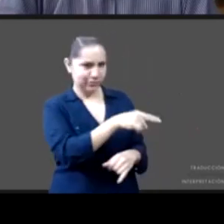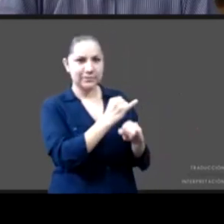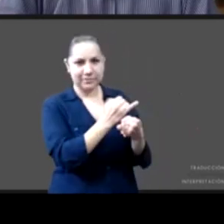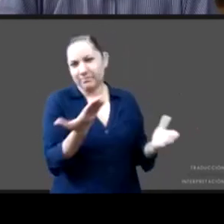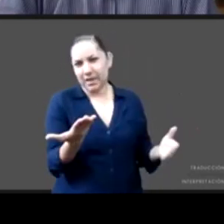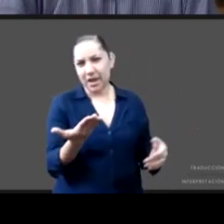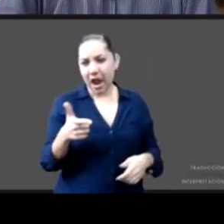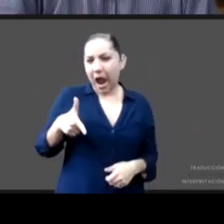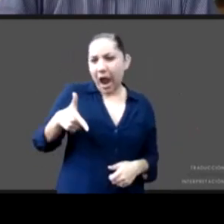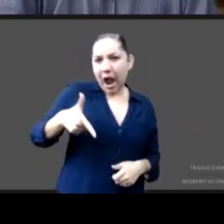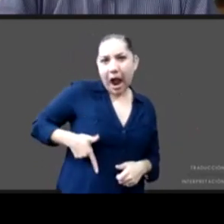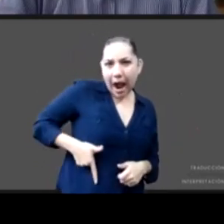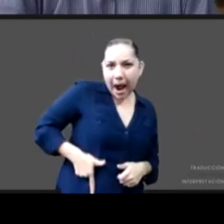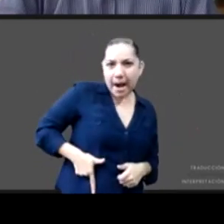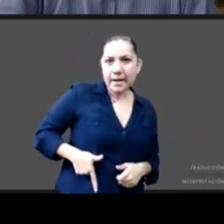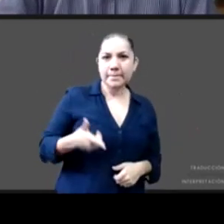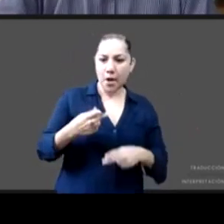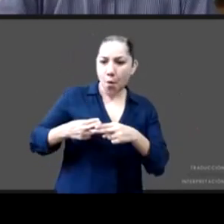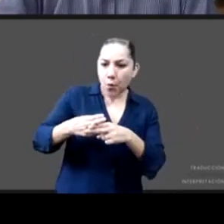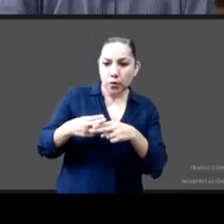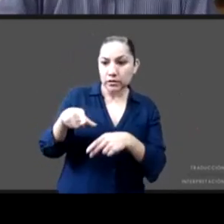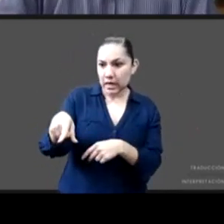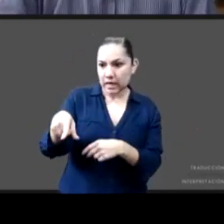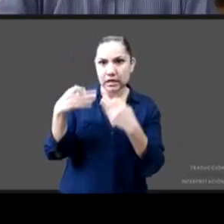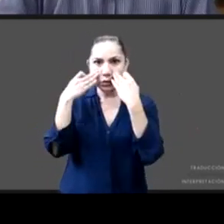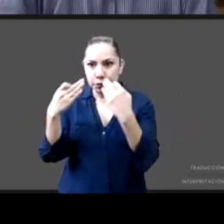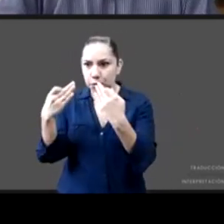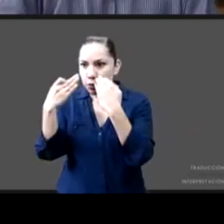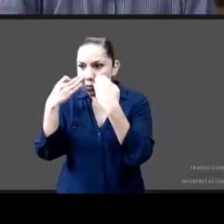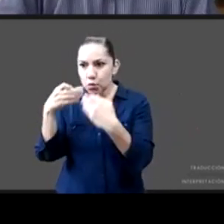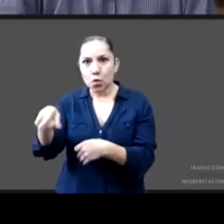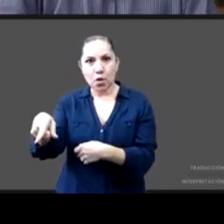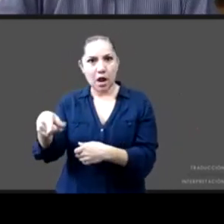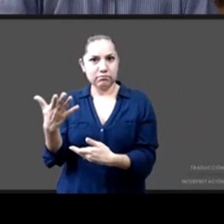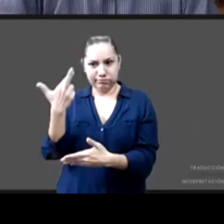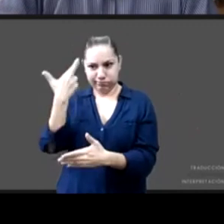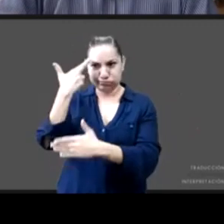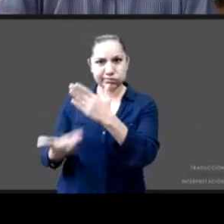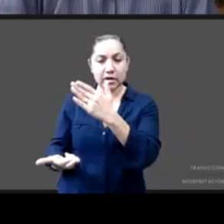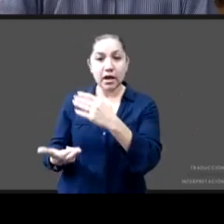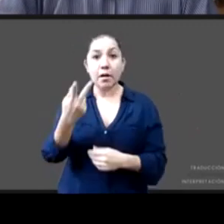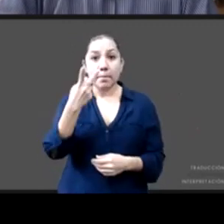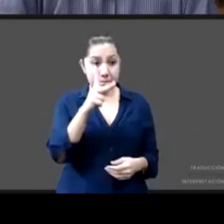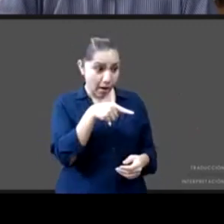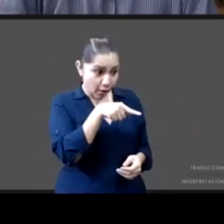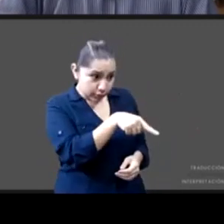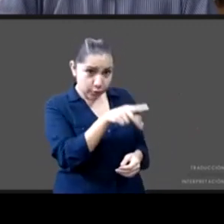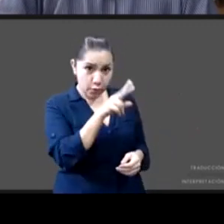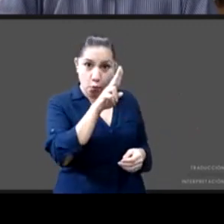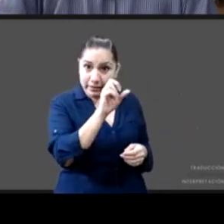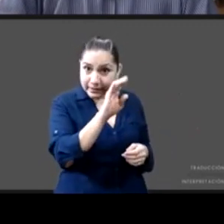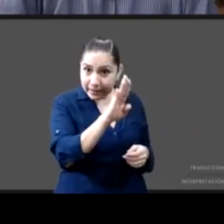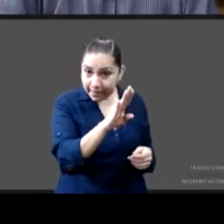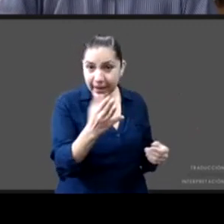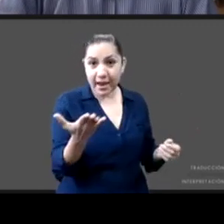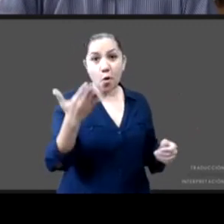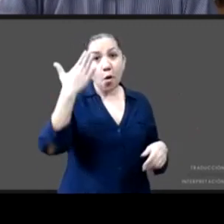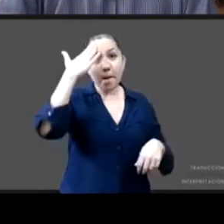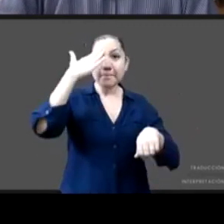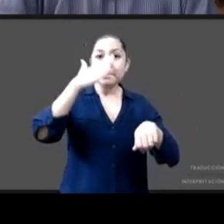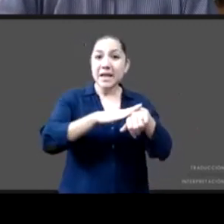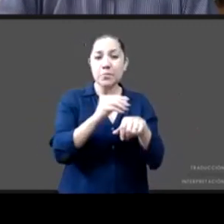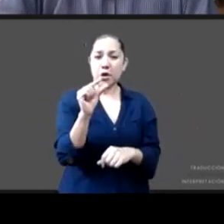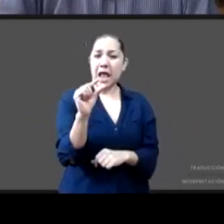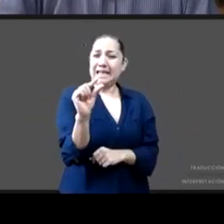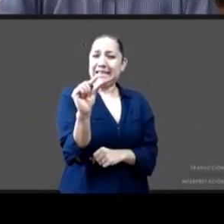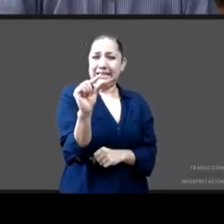sangre como una evidencia o prueba dentro de un proceso, ahora un USB, una memoria de un centímetro, un milímetro,